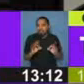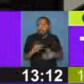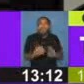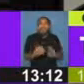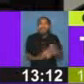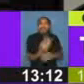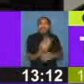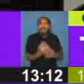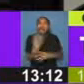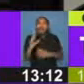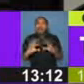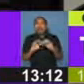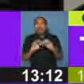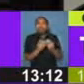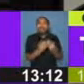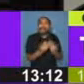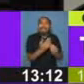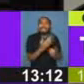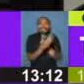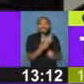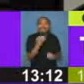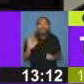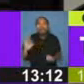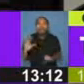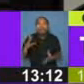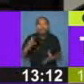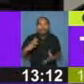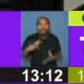próximos meses más establecimientos